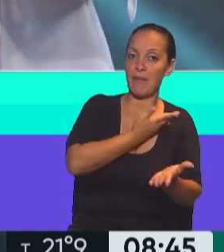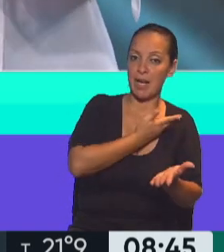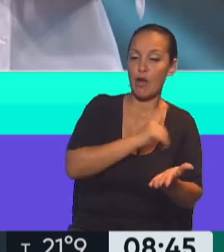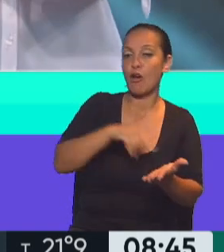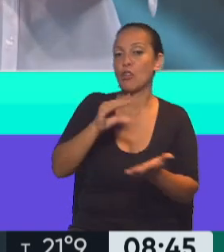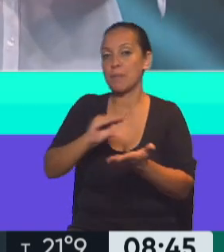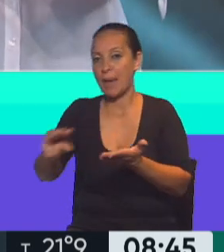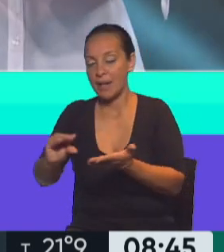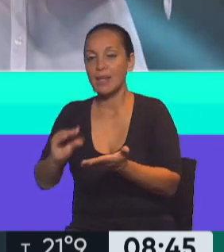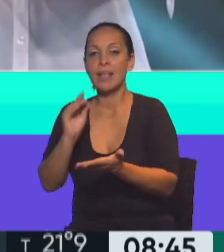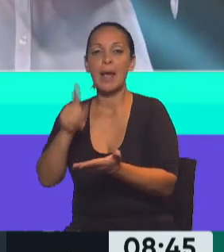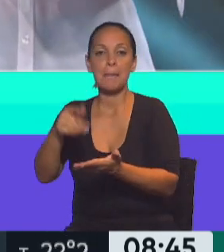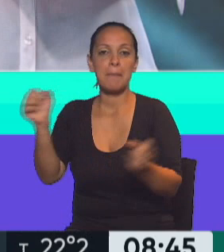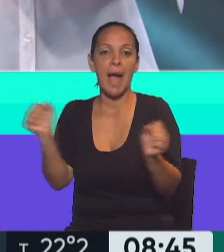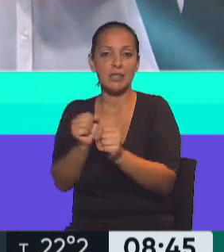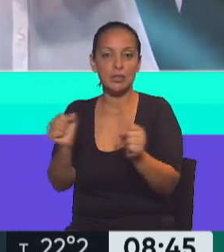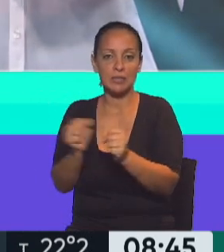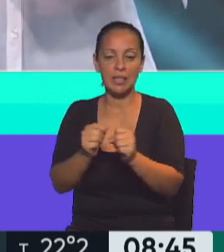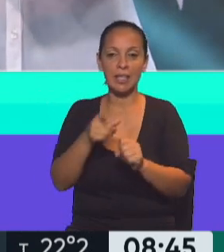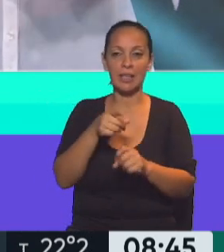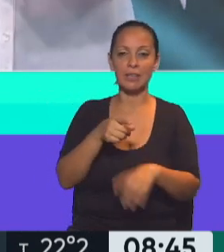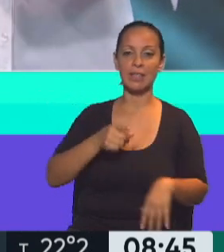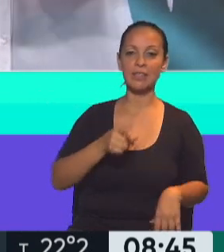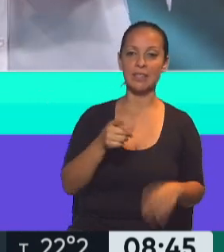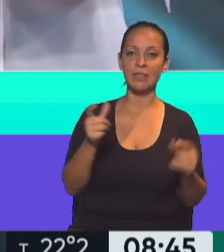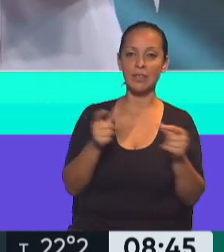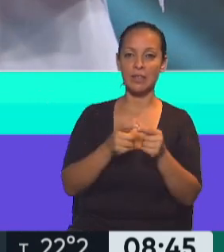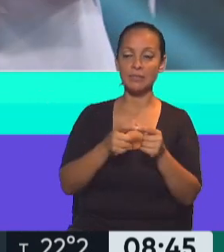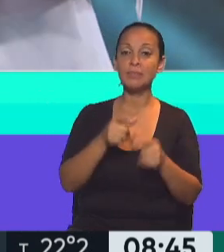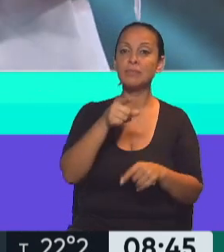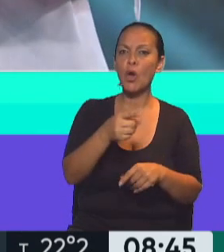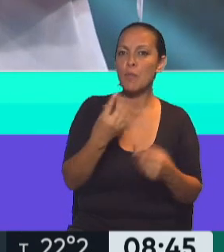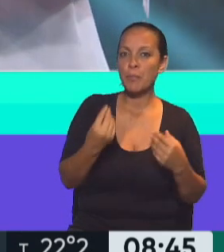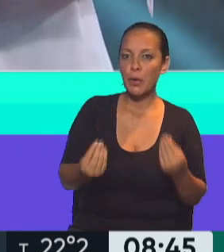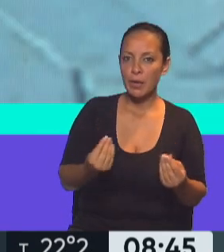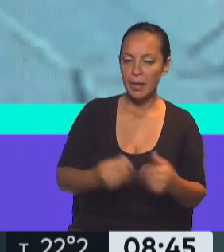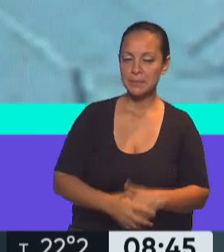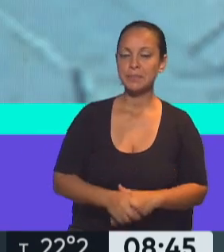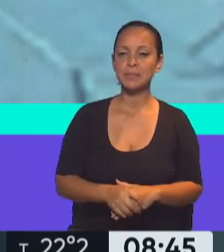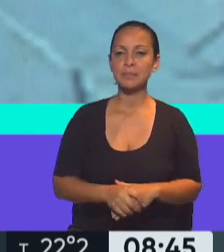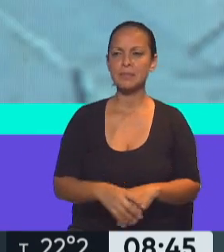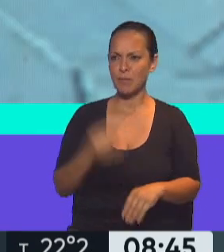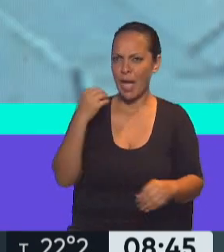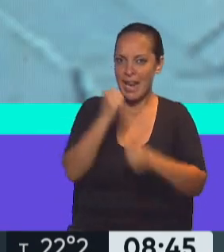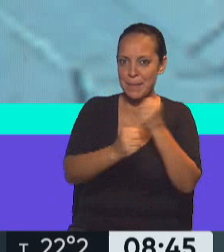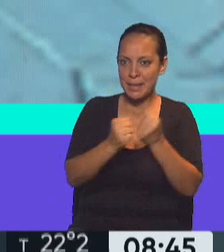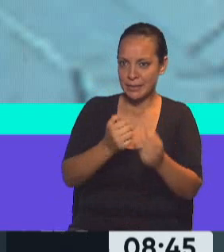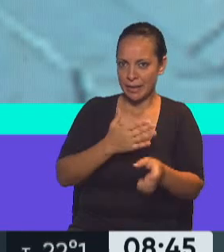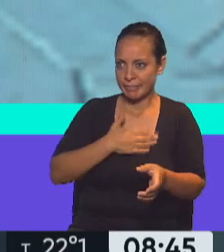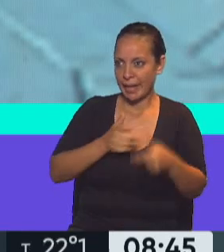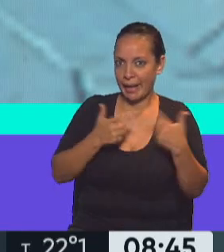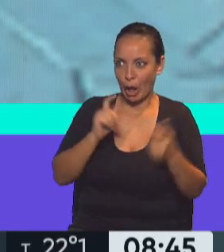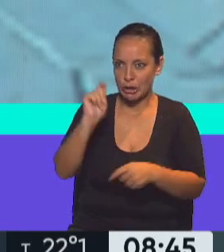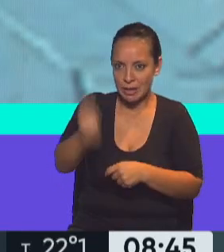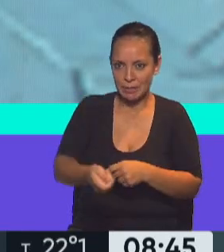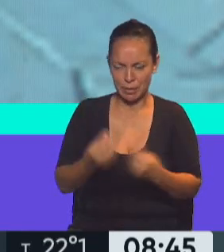y otra parte en mayo. Sí. ¿Por qué este bono? Claro, una empresa tan generosa que la verdad llama la atención,